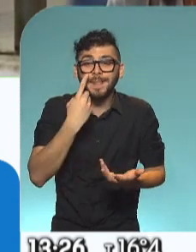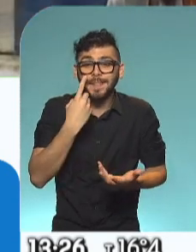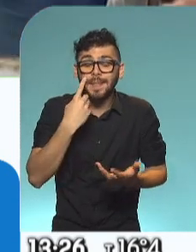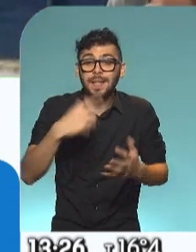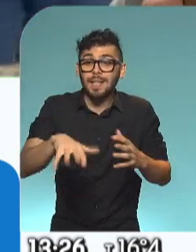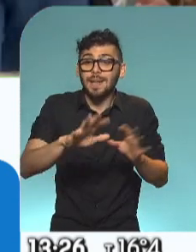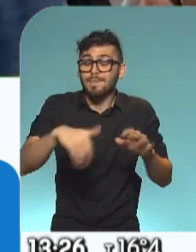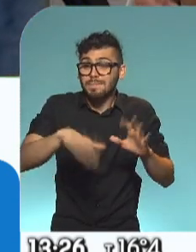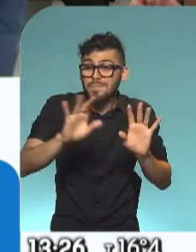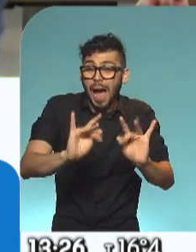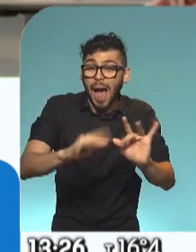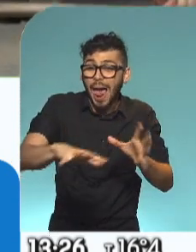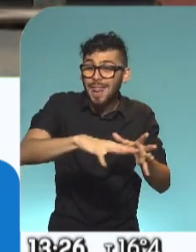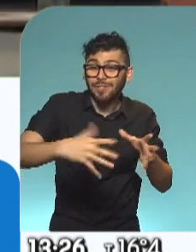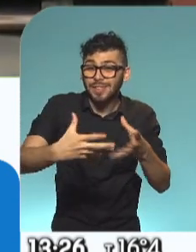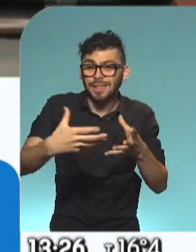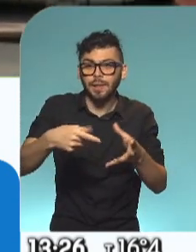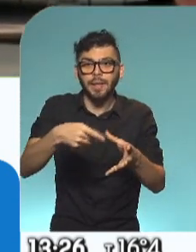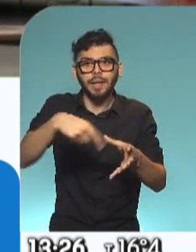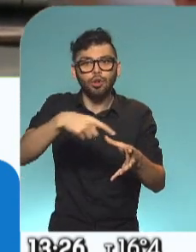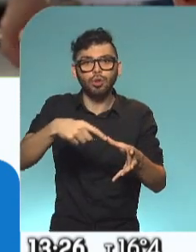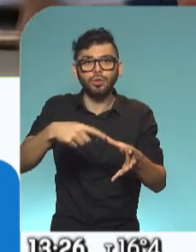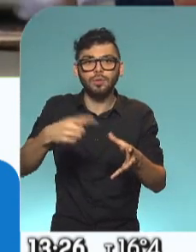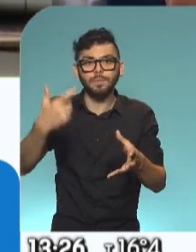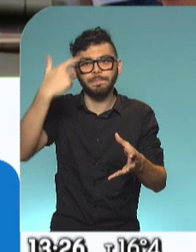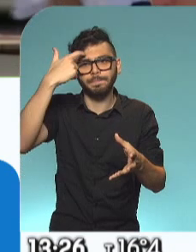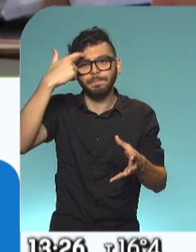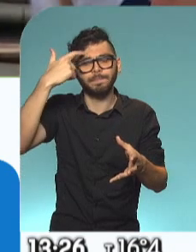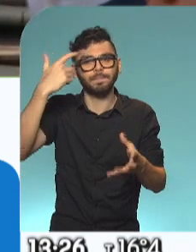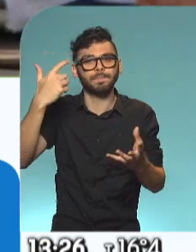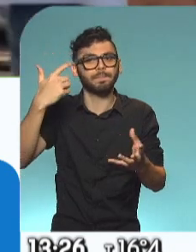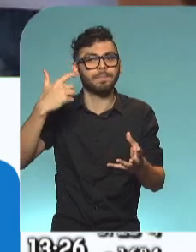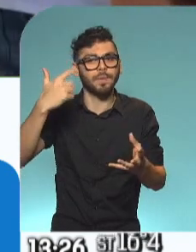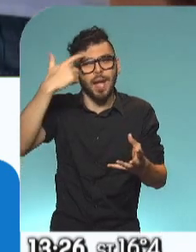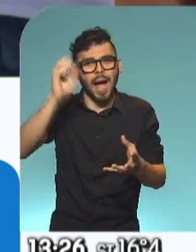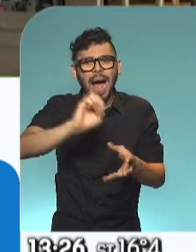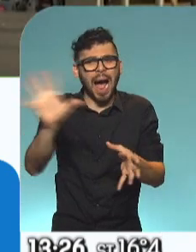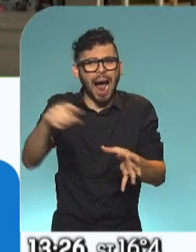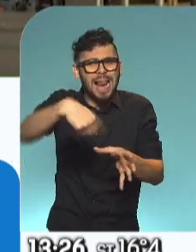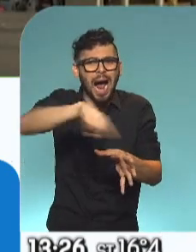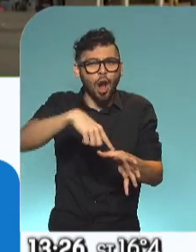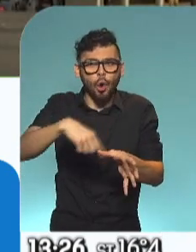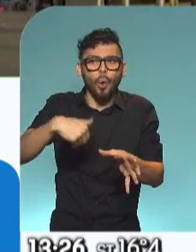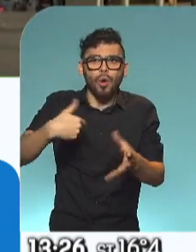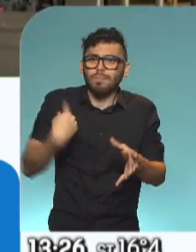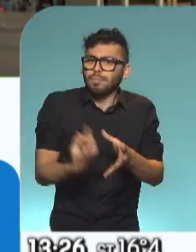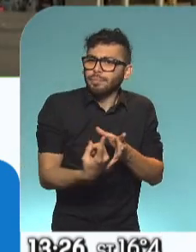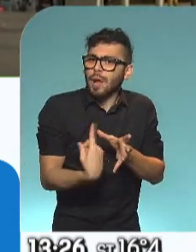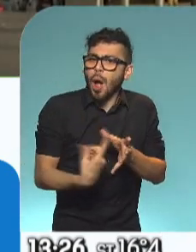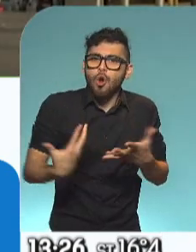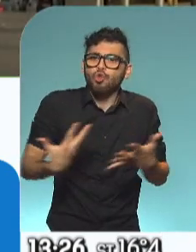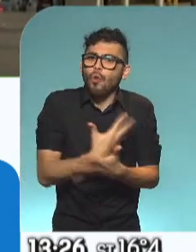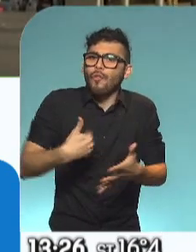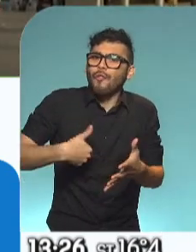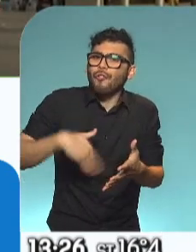ellos entendieron que ellos iban a sufrir más que otros, ¿no es cierto? Se hizo muy visible eso, ciertamente en las ciudades que